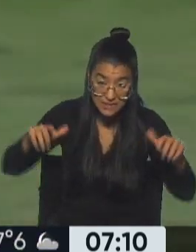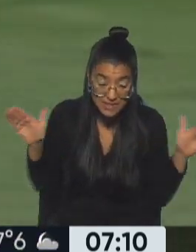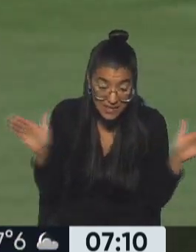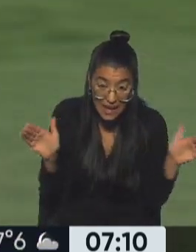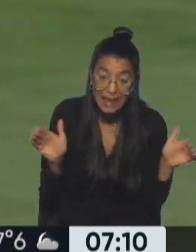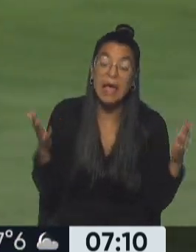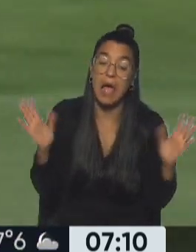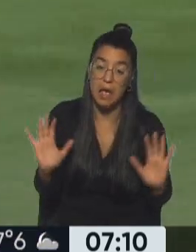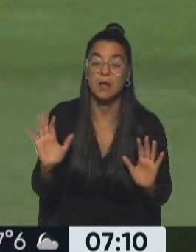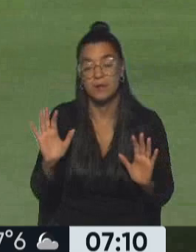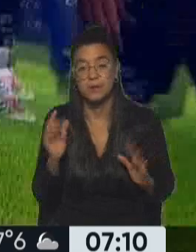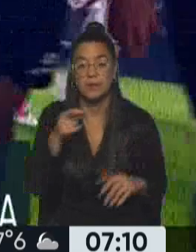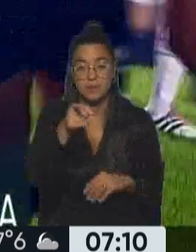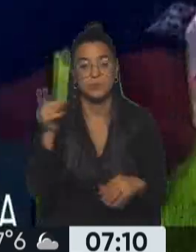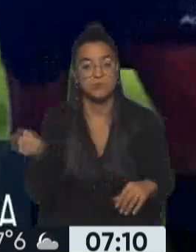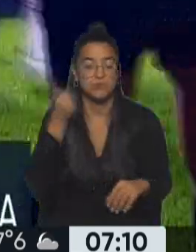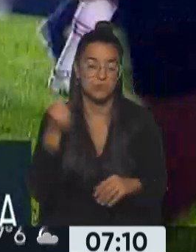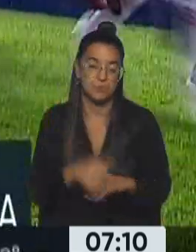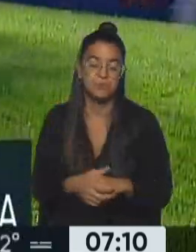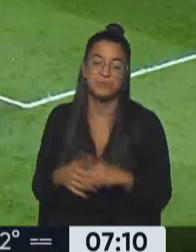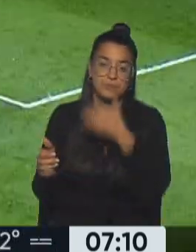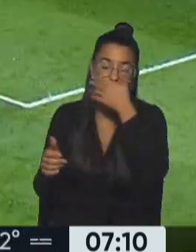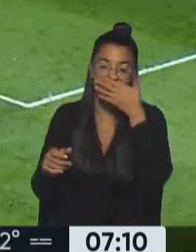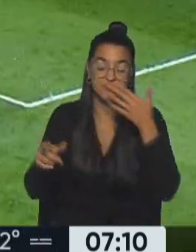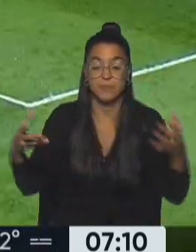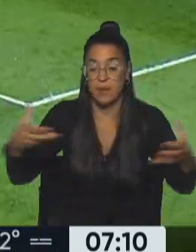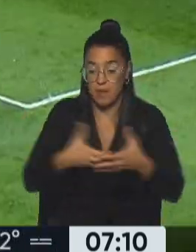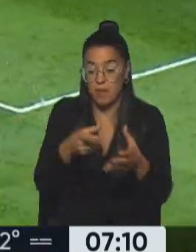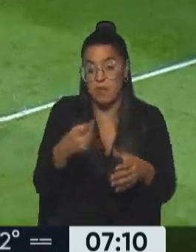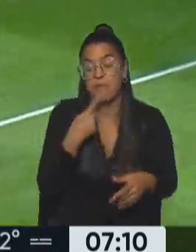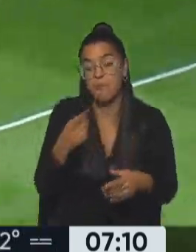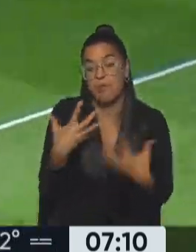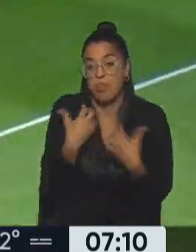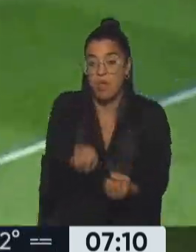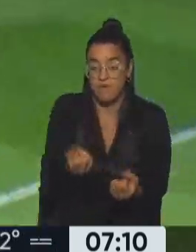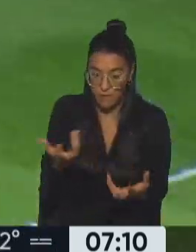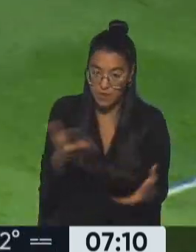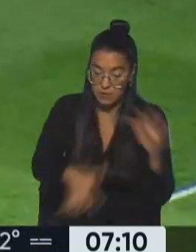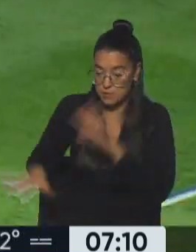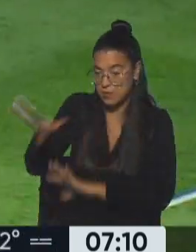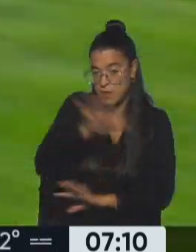demás, siempre representa, claro, más con un equipo como Defensa que despliega su juego